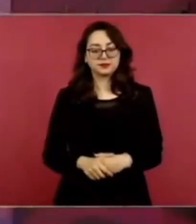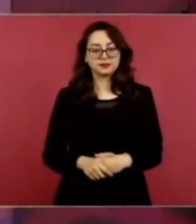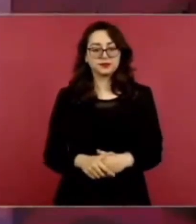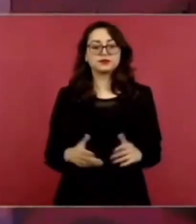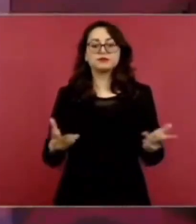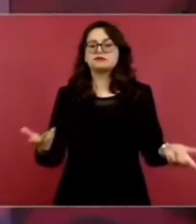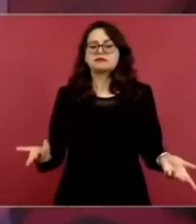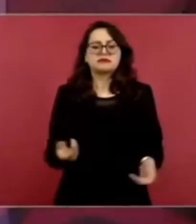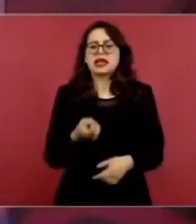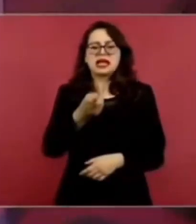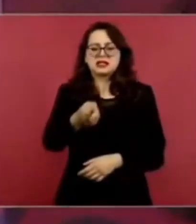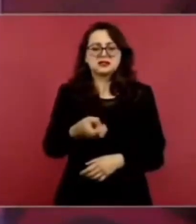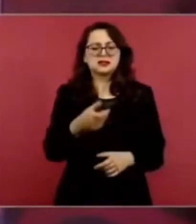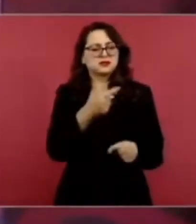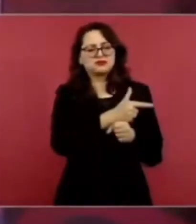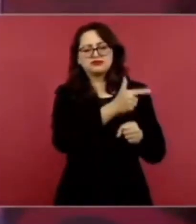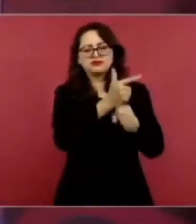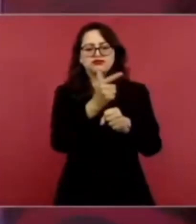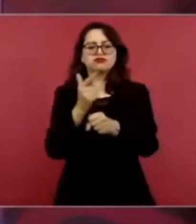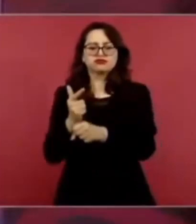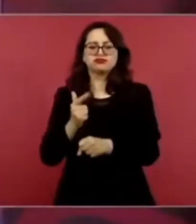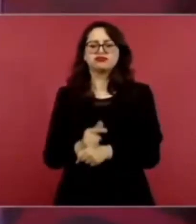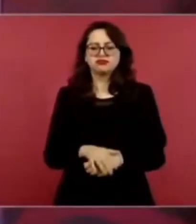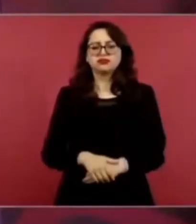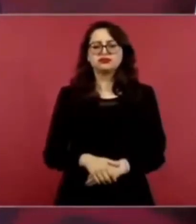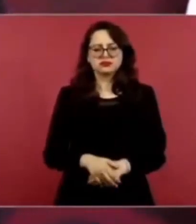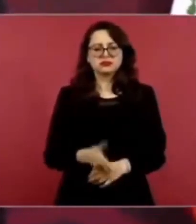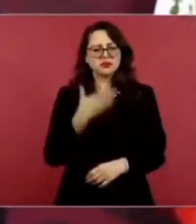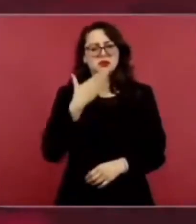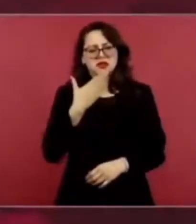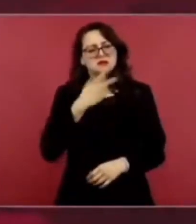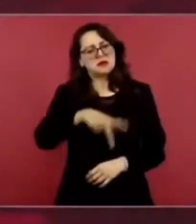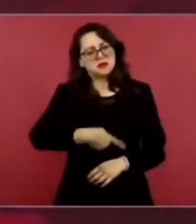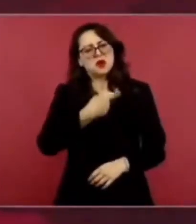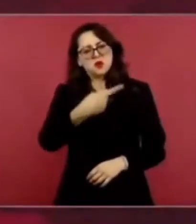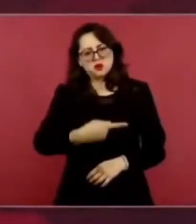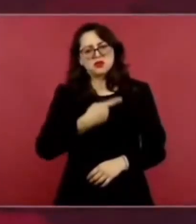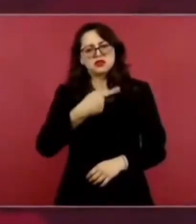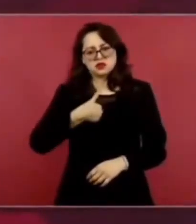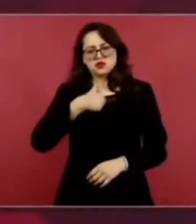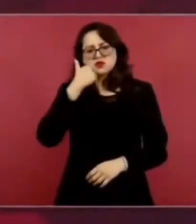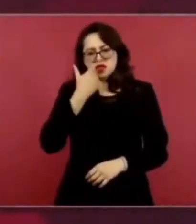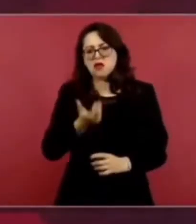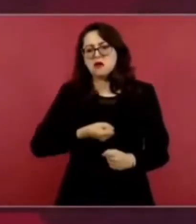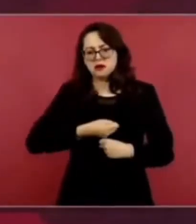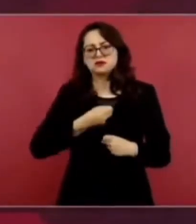Entonces, eso es, tenía ganas yo de hablar del tema, porque ayer